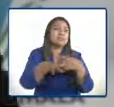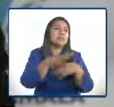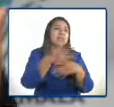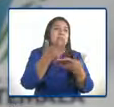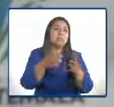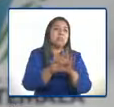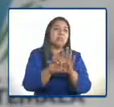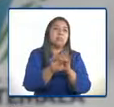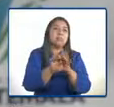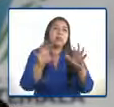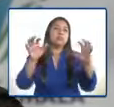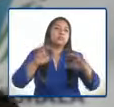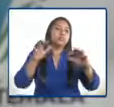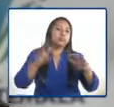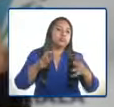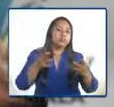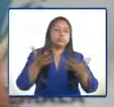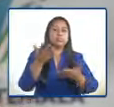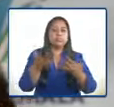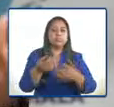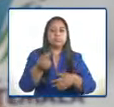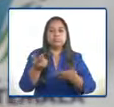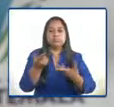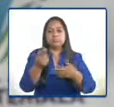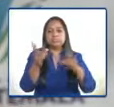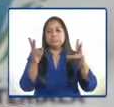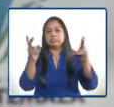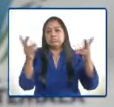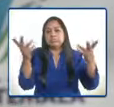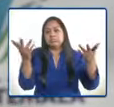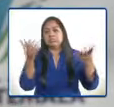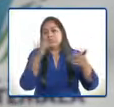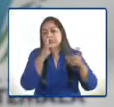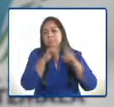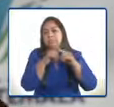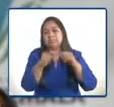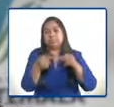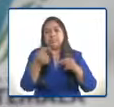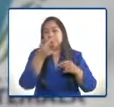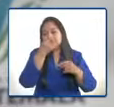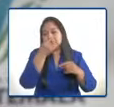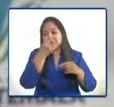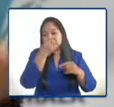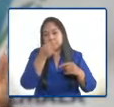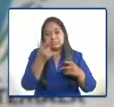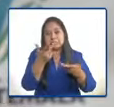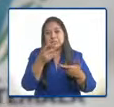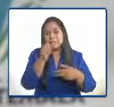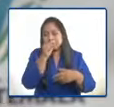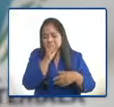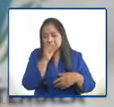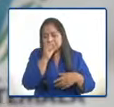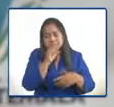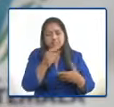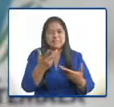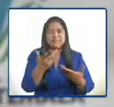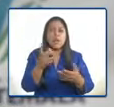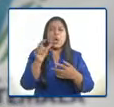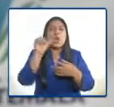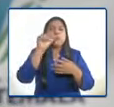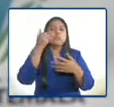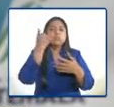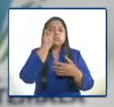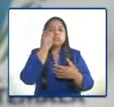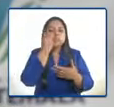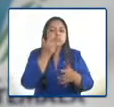ejemplo, cuando hay mucha lluvia, pues brota algún tipo de contagio en cuanto a tos o a otras